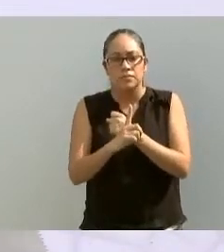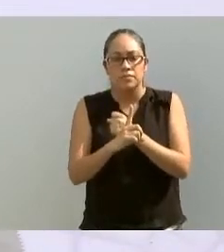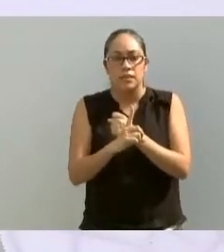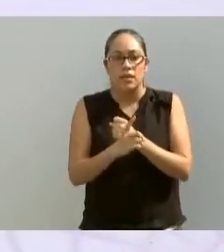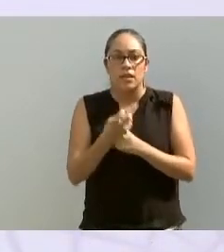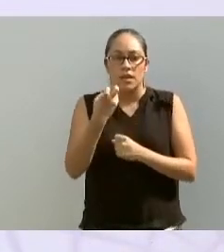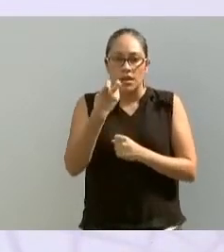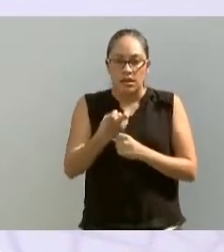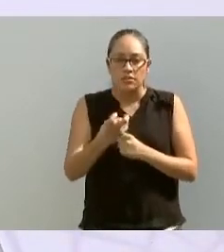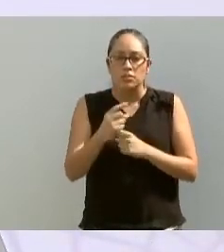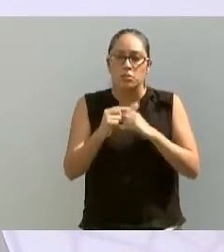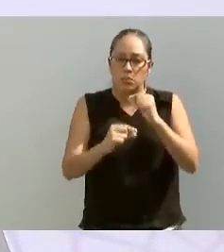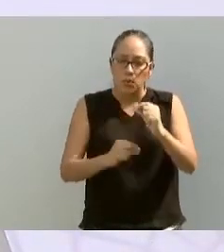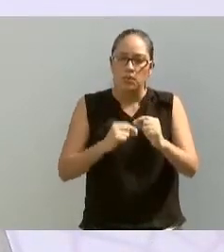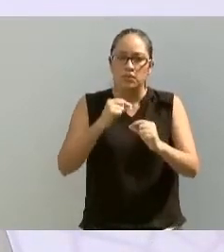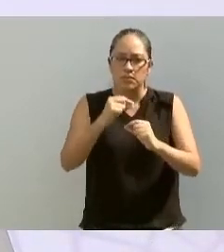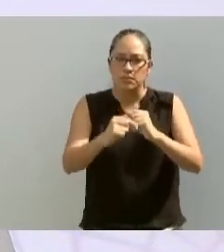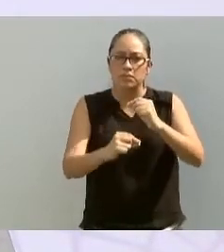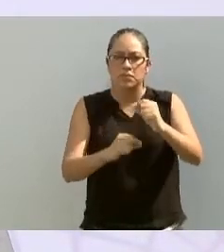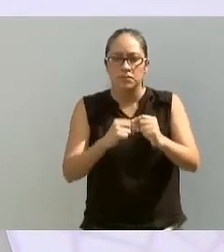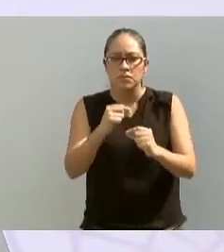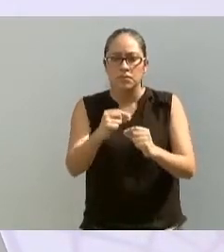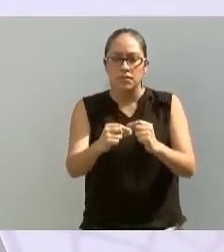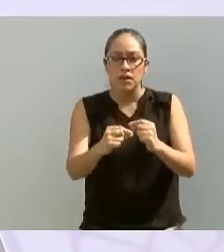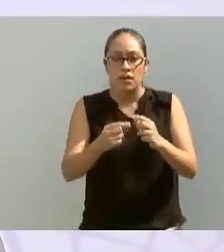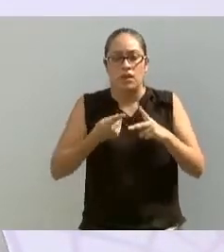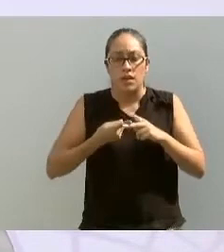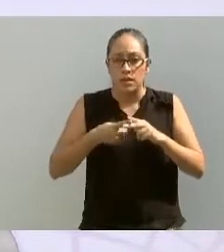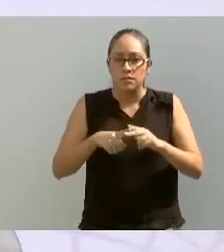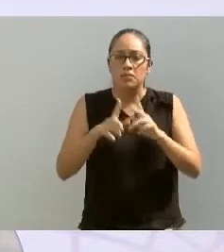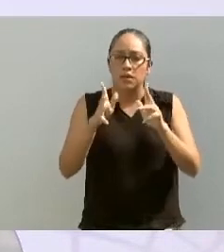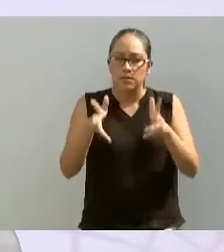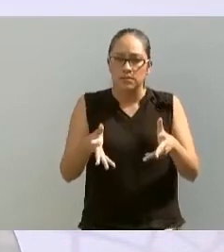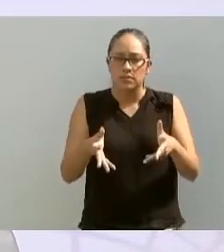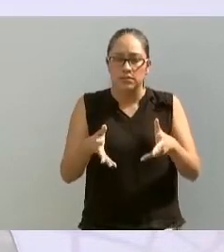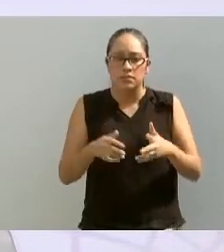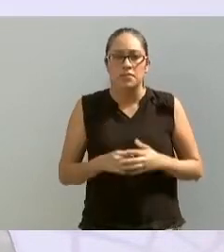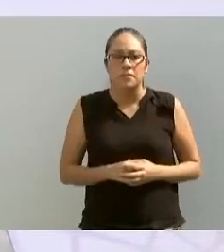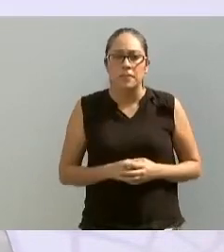proceso que se ha iniciado,